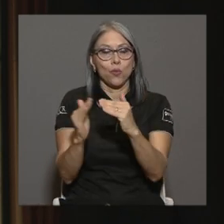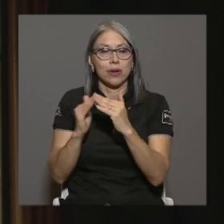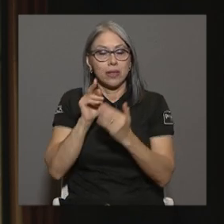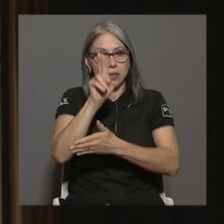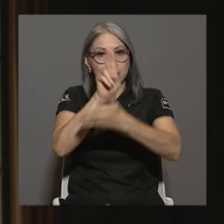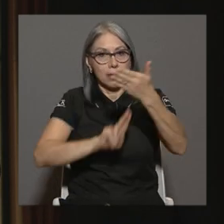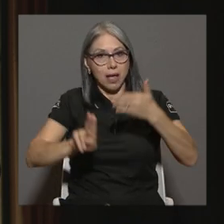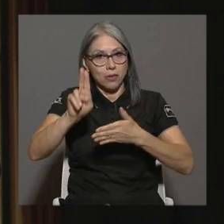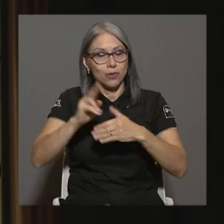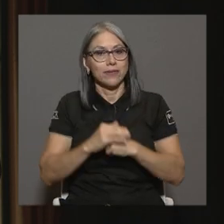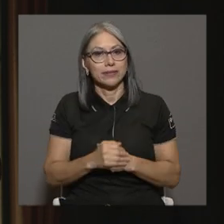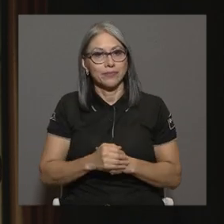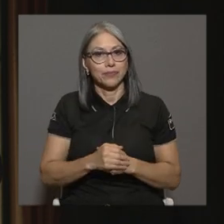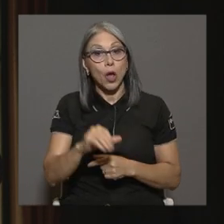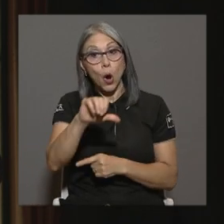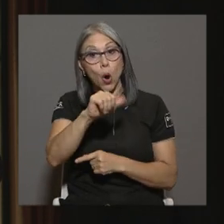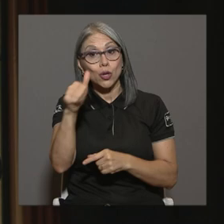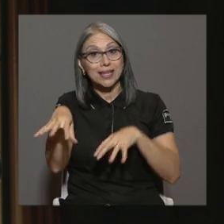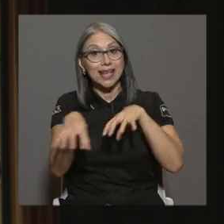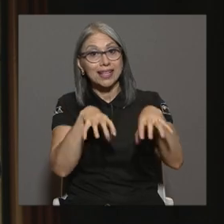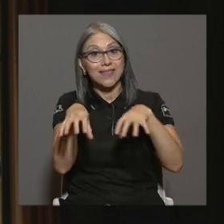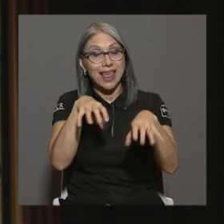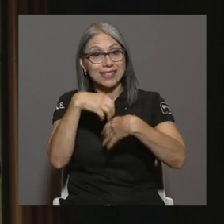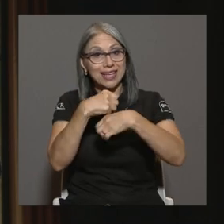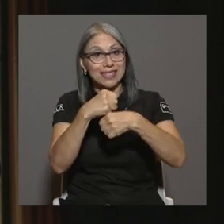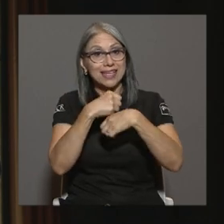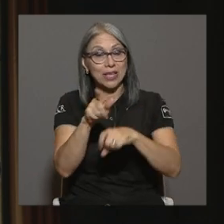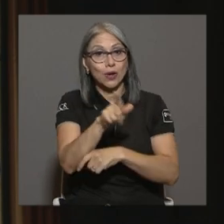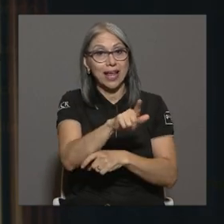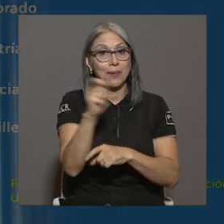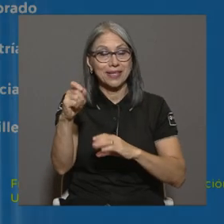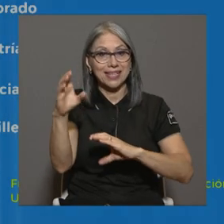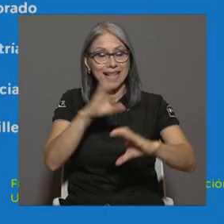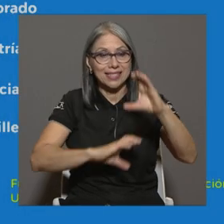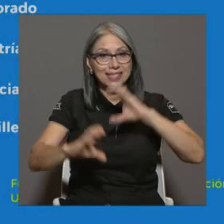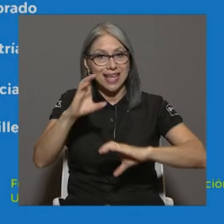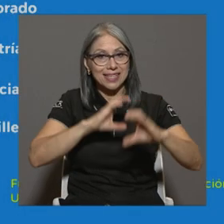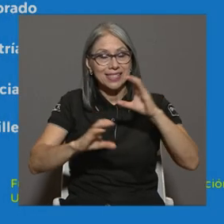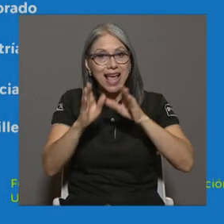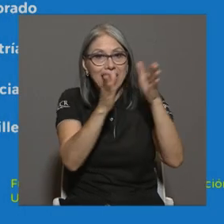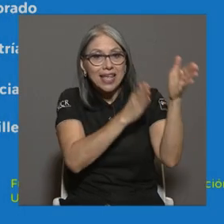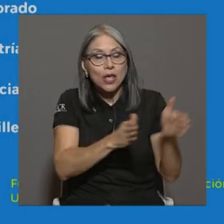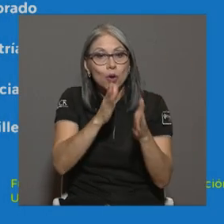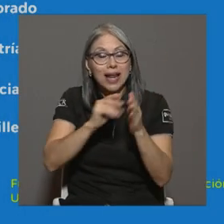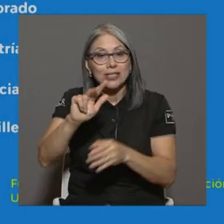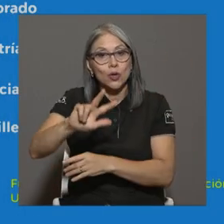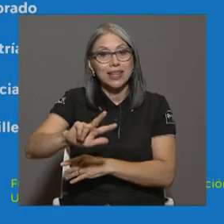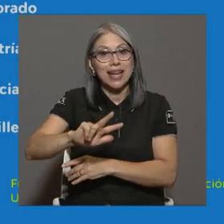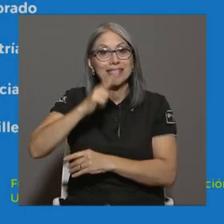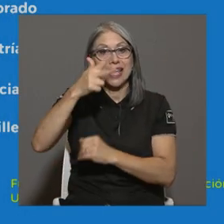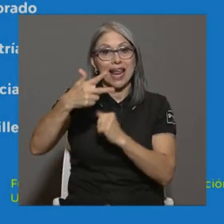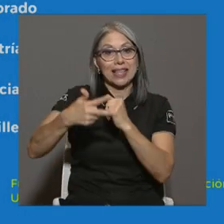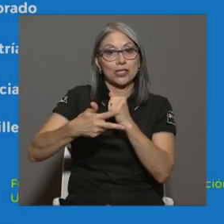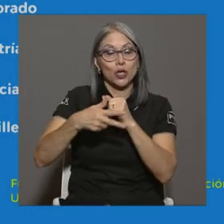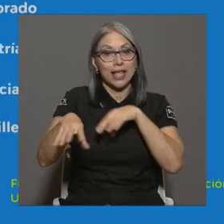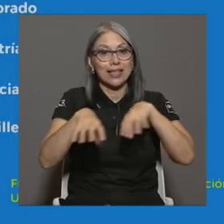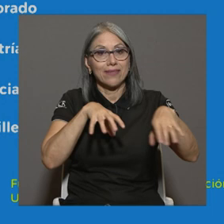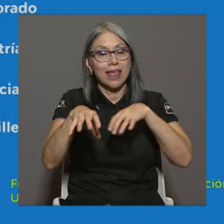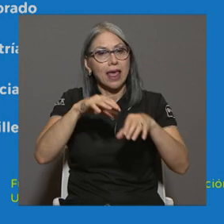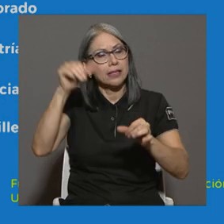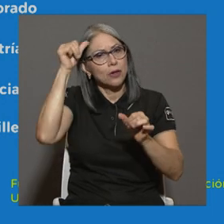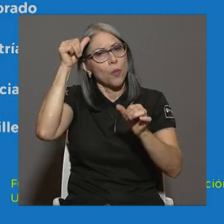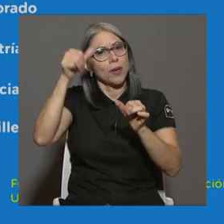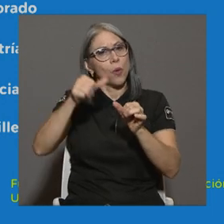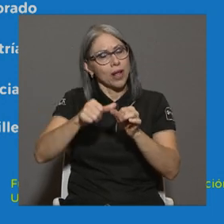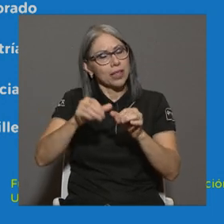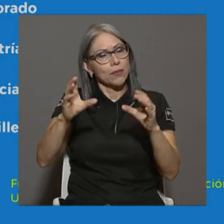universitaria. Otra de las actividades realizadas en el Mes de la Ciencia, que organizó su tercera edición de actividades conmemorativas